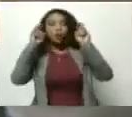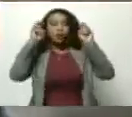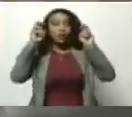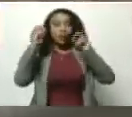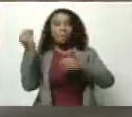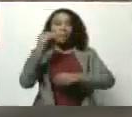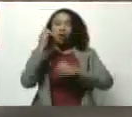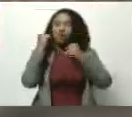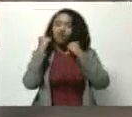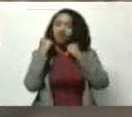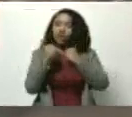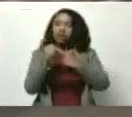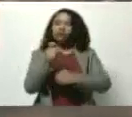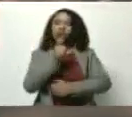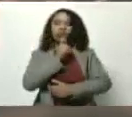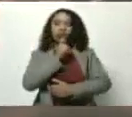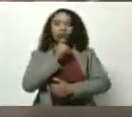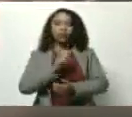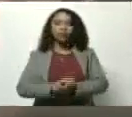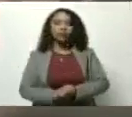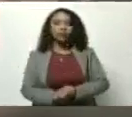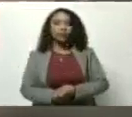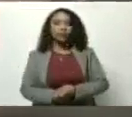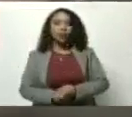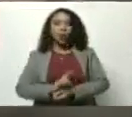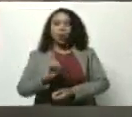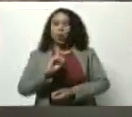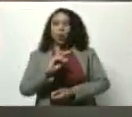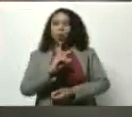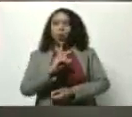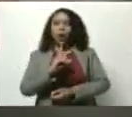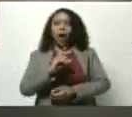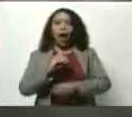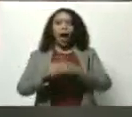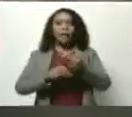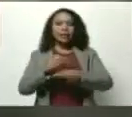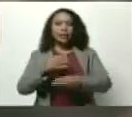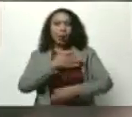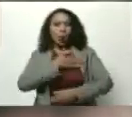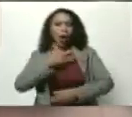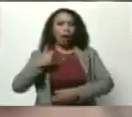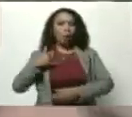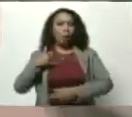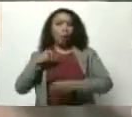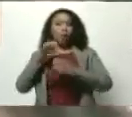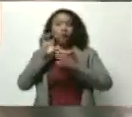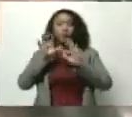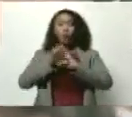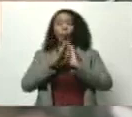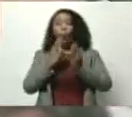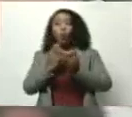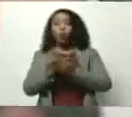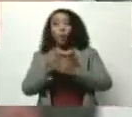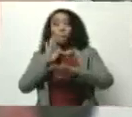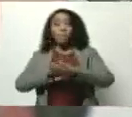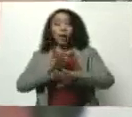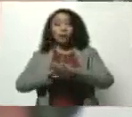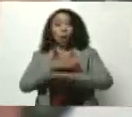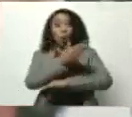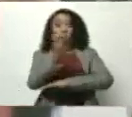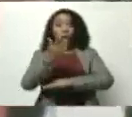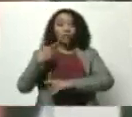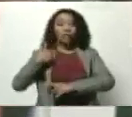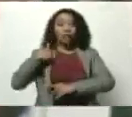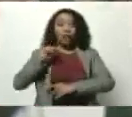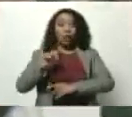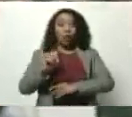más difíciles ricos no le deseamos a ningún país del mundo que pase por lo que ustedes han tenido